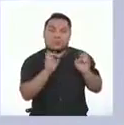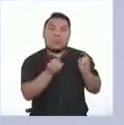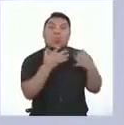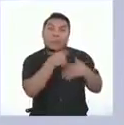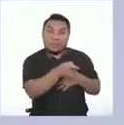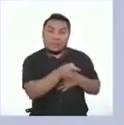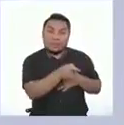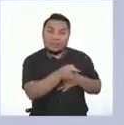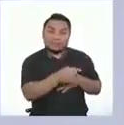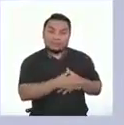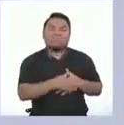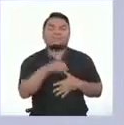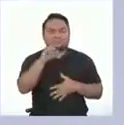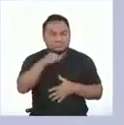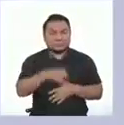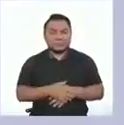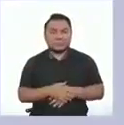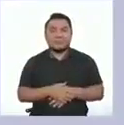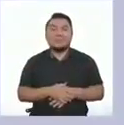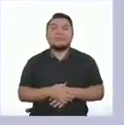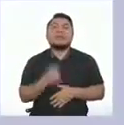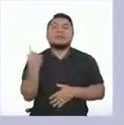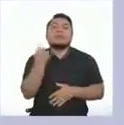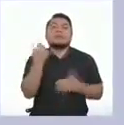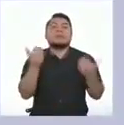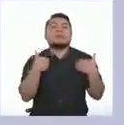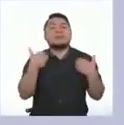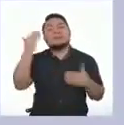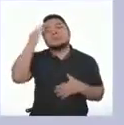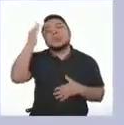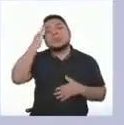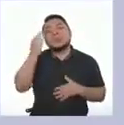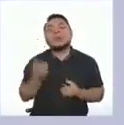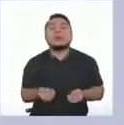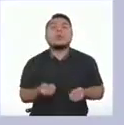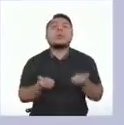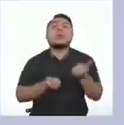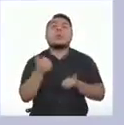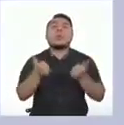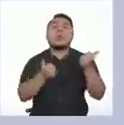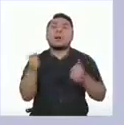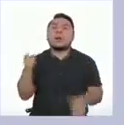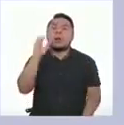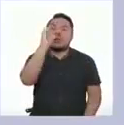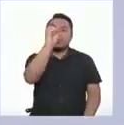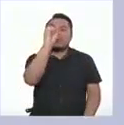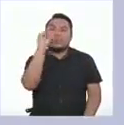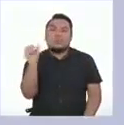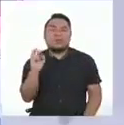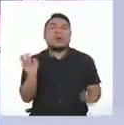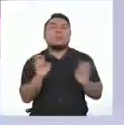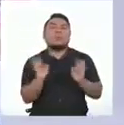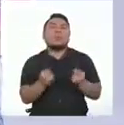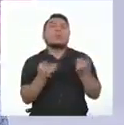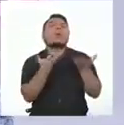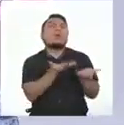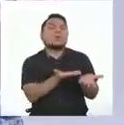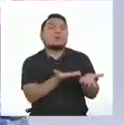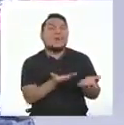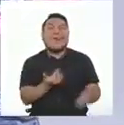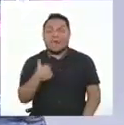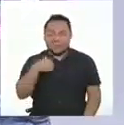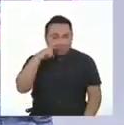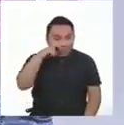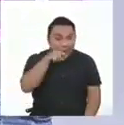aporta? Claro que sí. Solo tenemos que saber cuál es su porcentaje de proteína. Yo